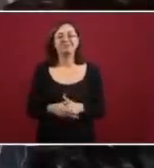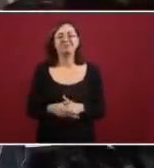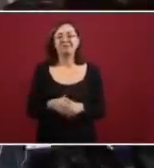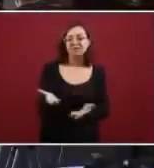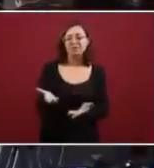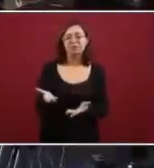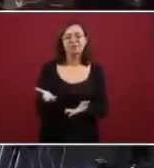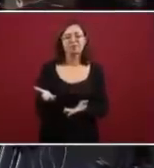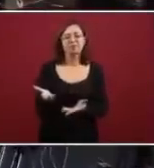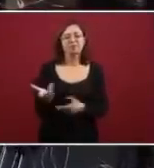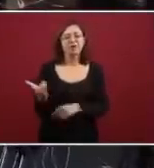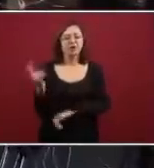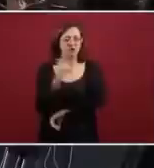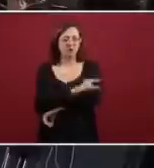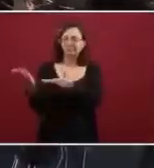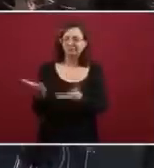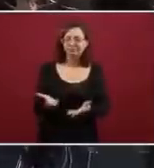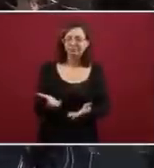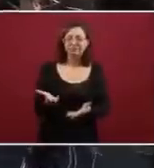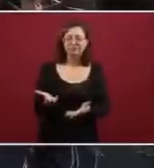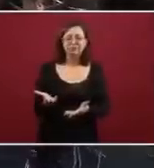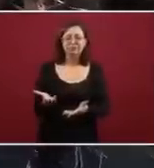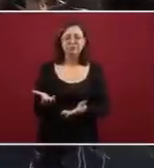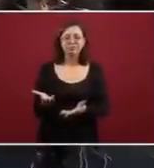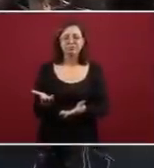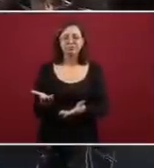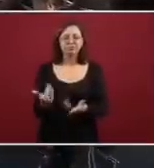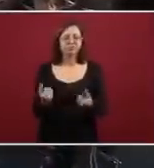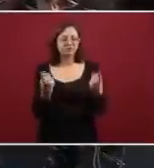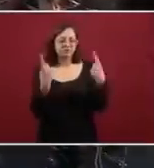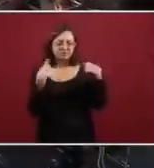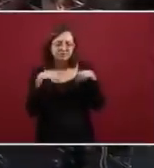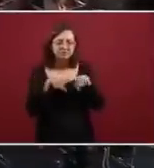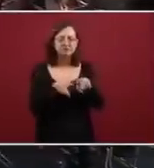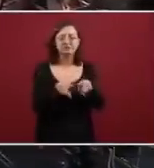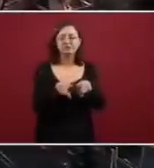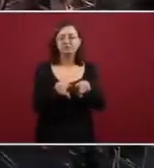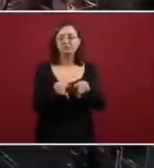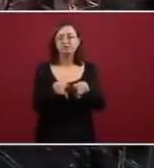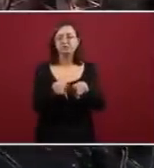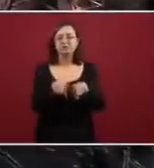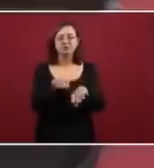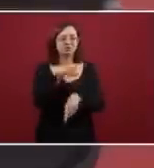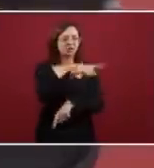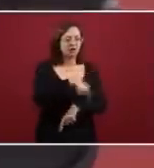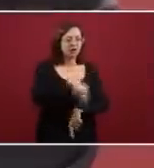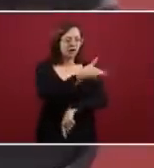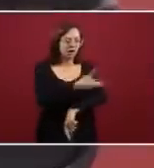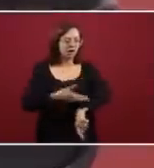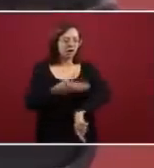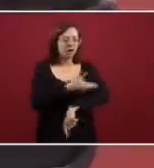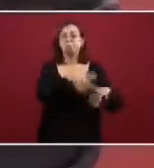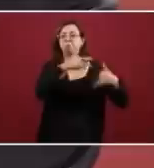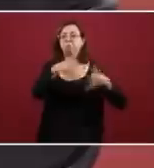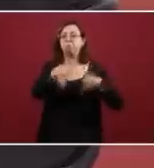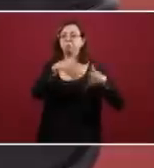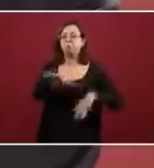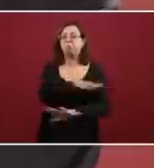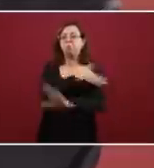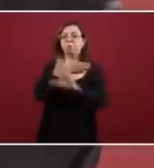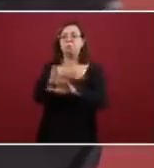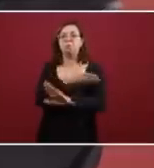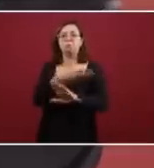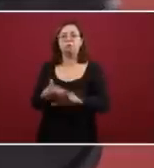Evo y que al mismo tiempo se organicen para protestar. No